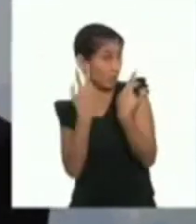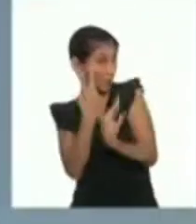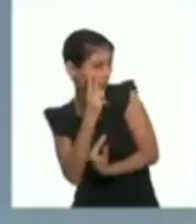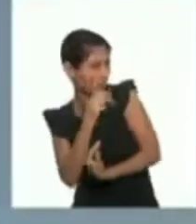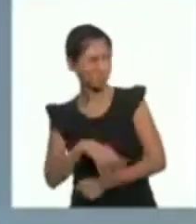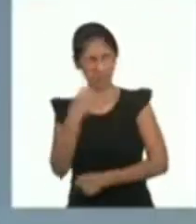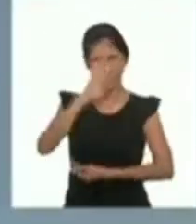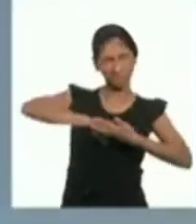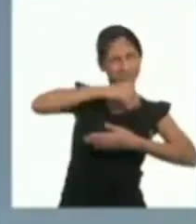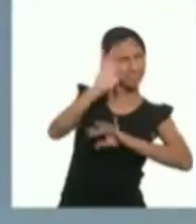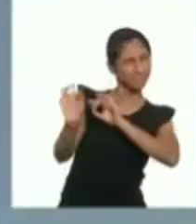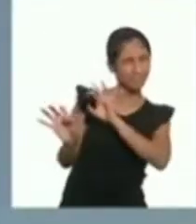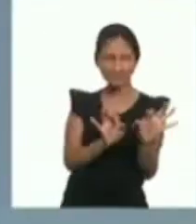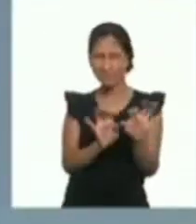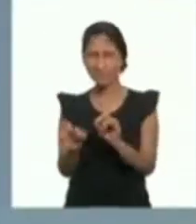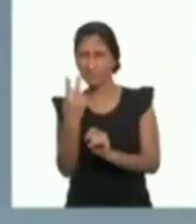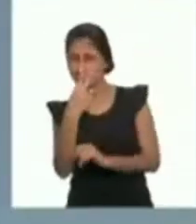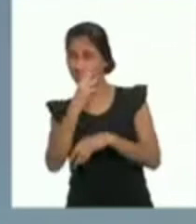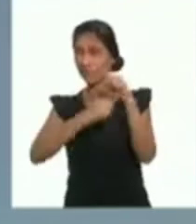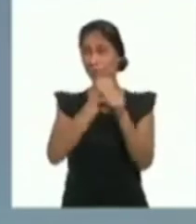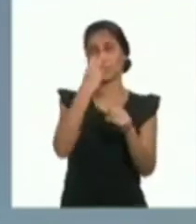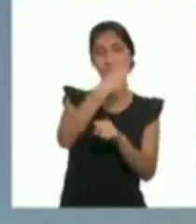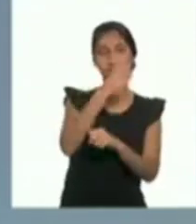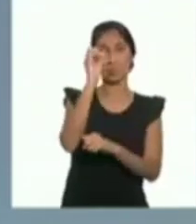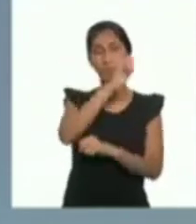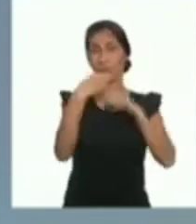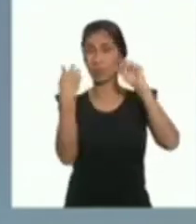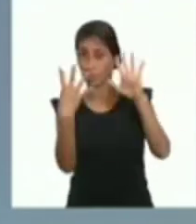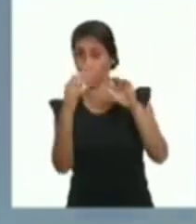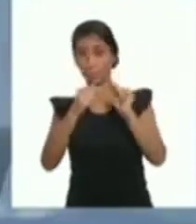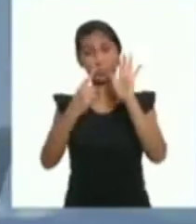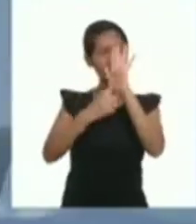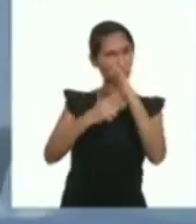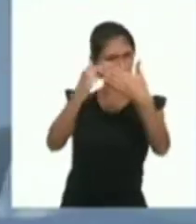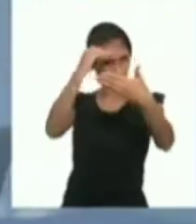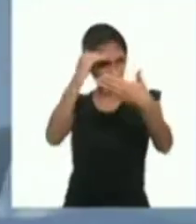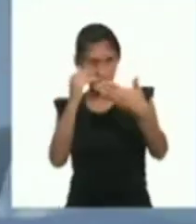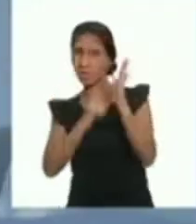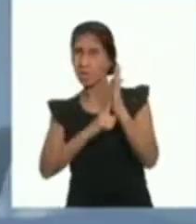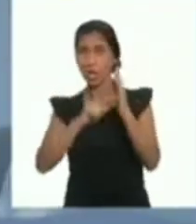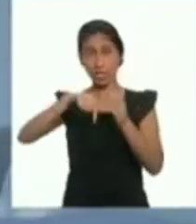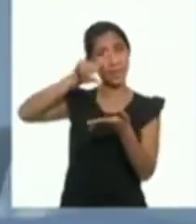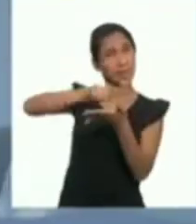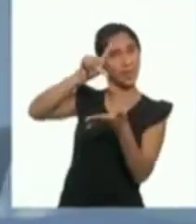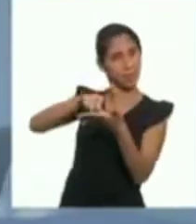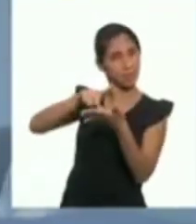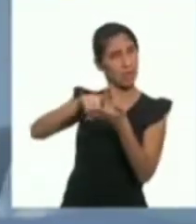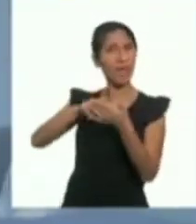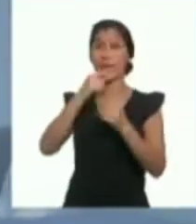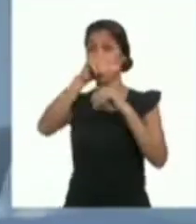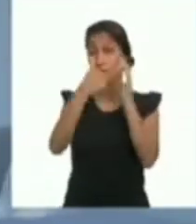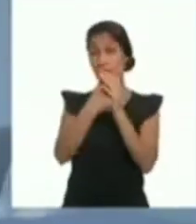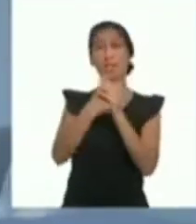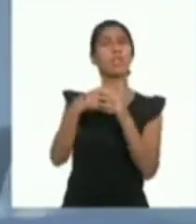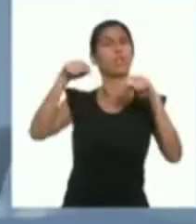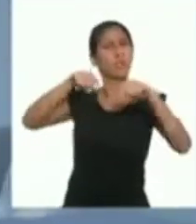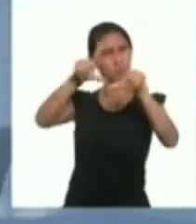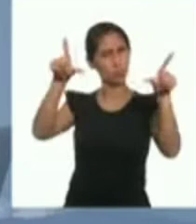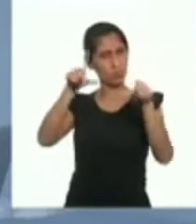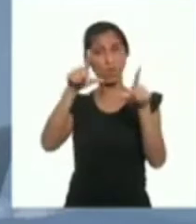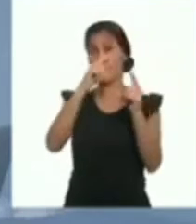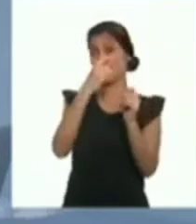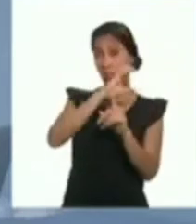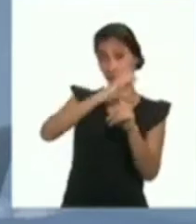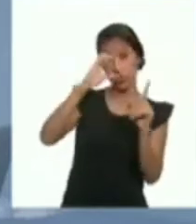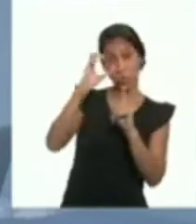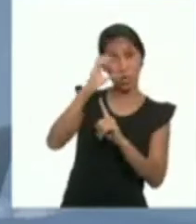ver? Revisaré. En el 2019 hubo una muestra colectiva en Lima, en el Centro Cultural España, que